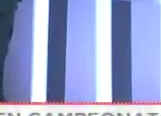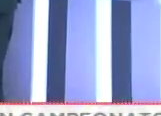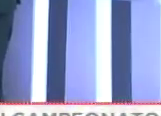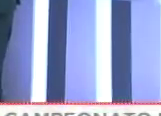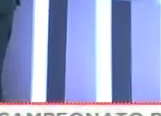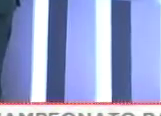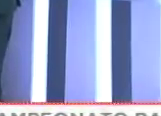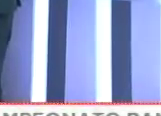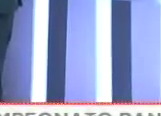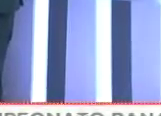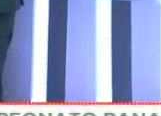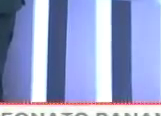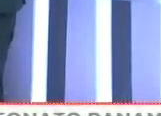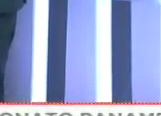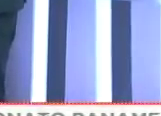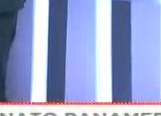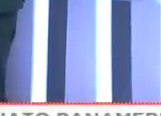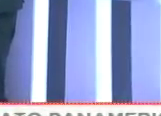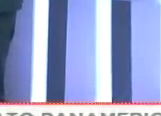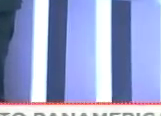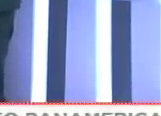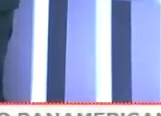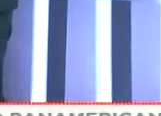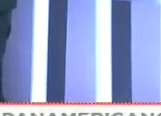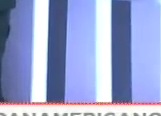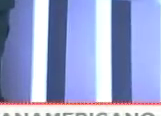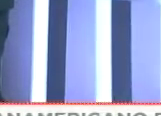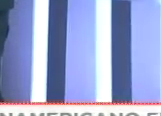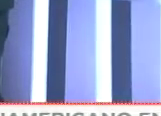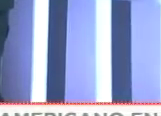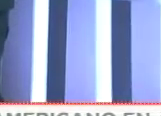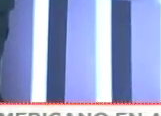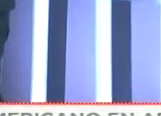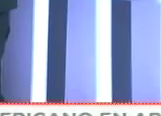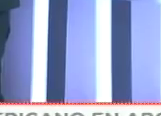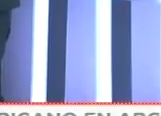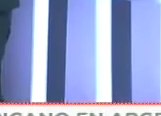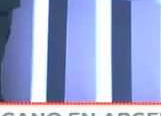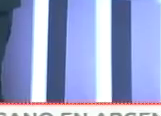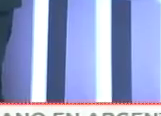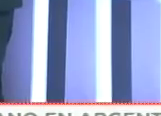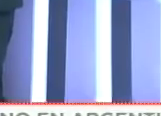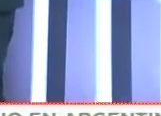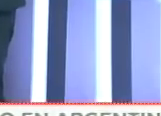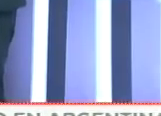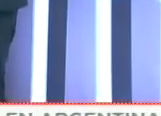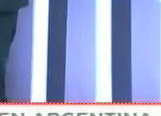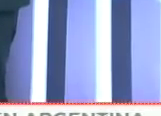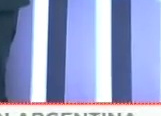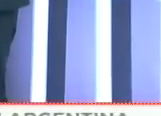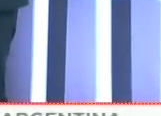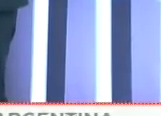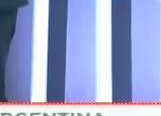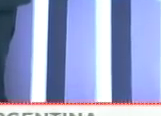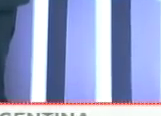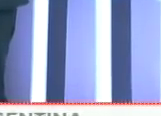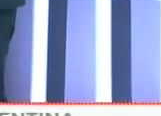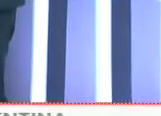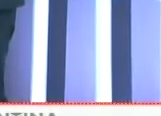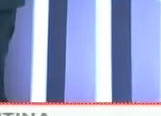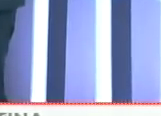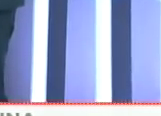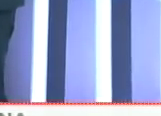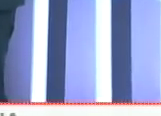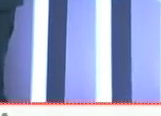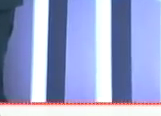Feliz tarde para todo el pueblo de Venezuela. Bienvenidos a la presente emisión vespertina de Noticia Regional. A esta hora, información de último minuto. Vámonos con